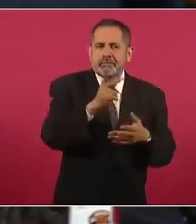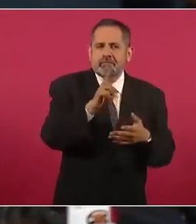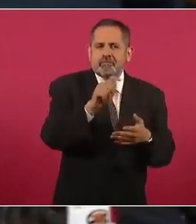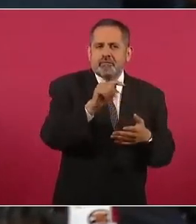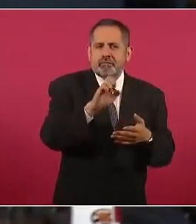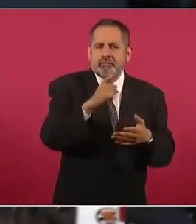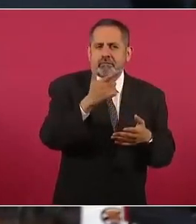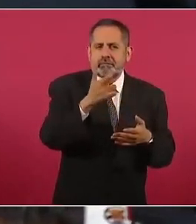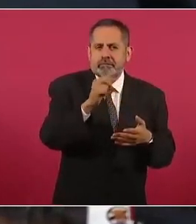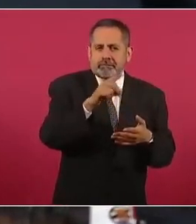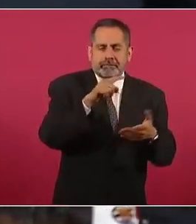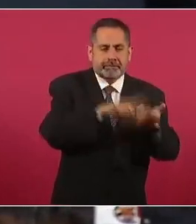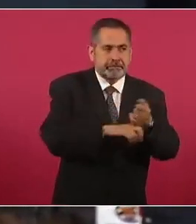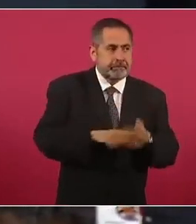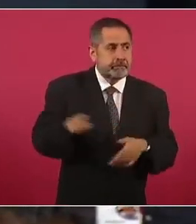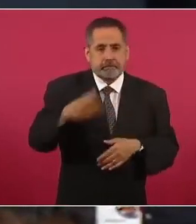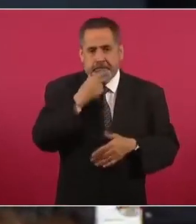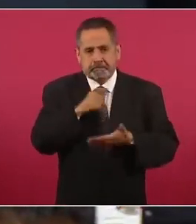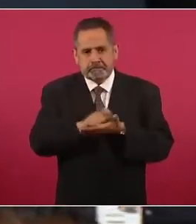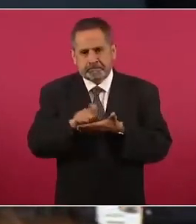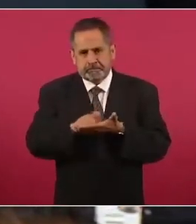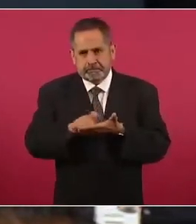ahora escribe,